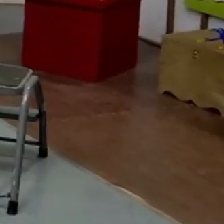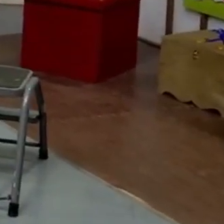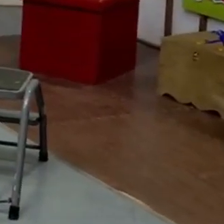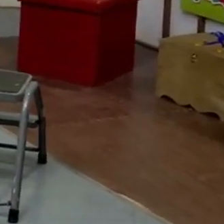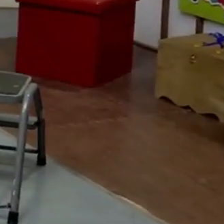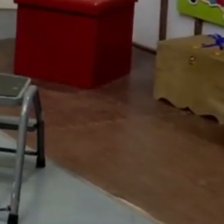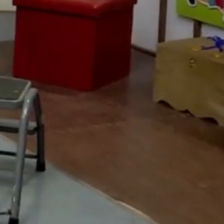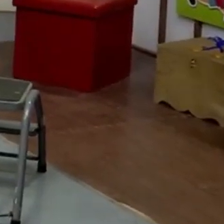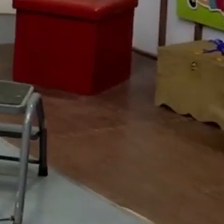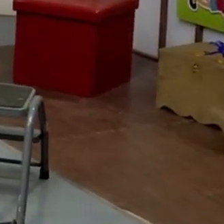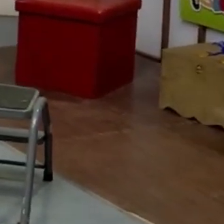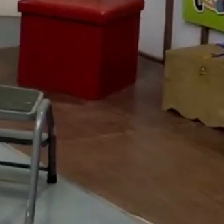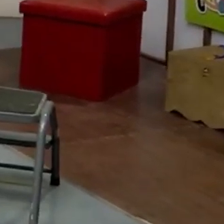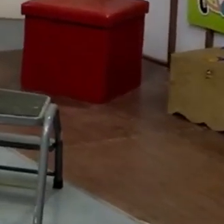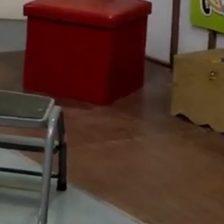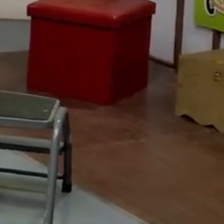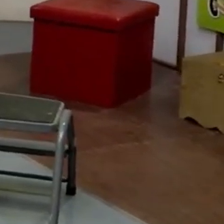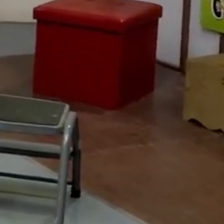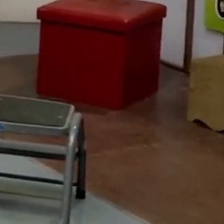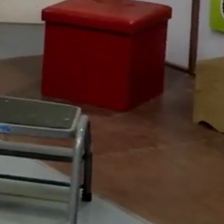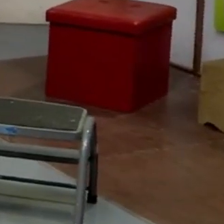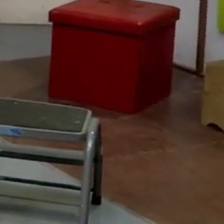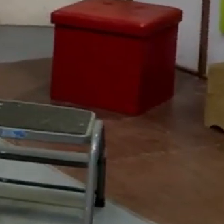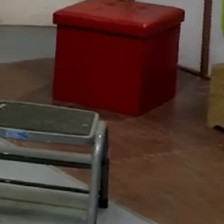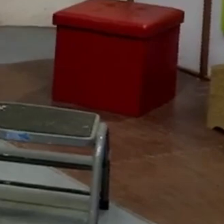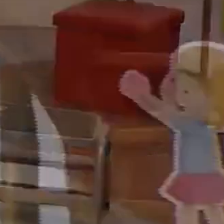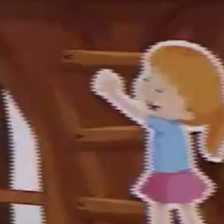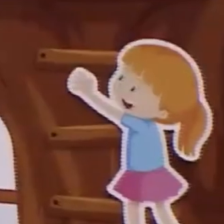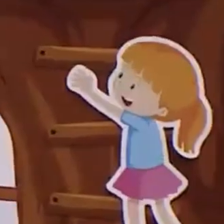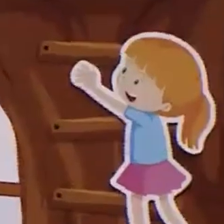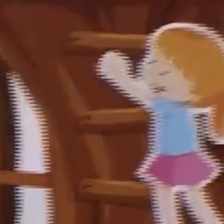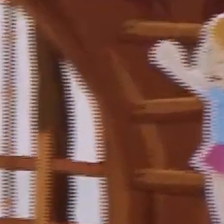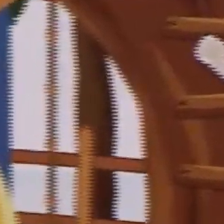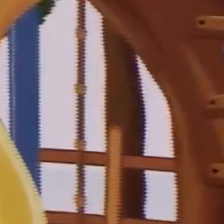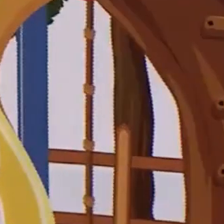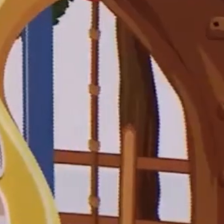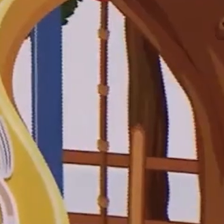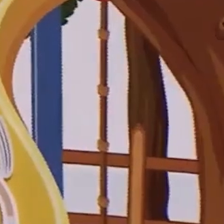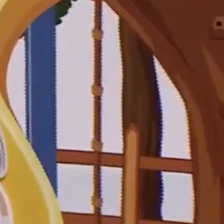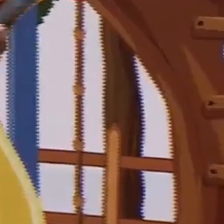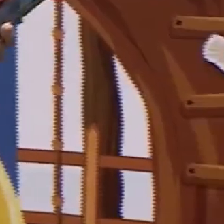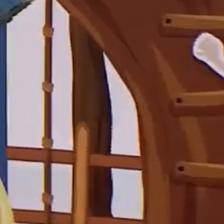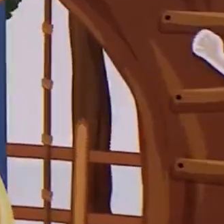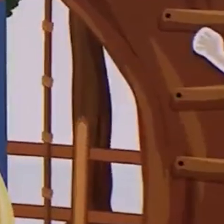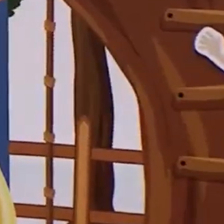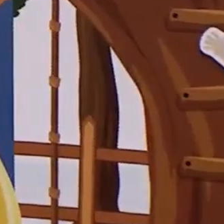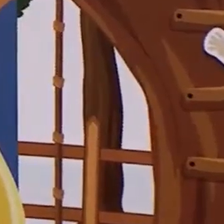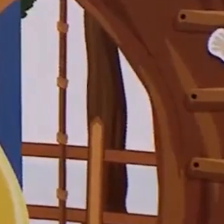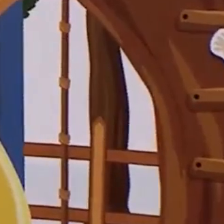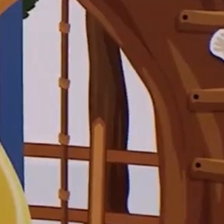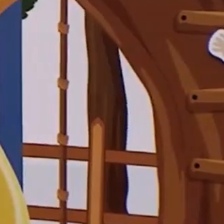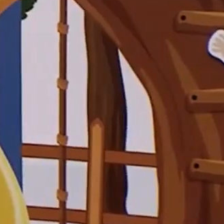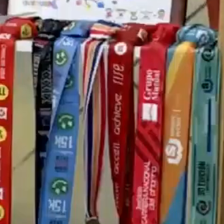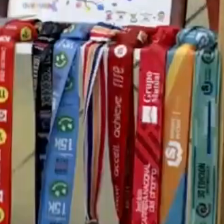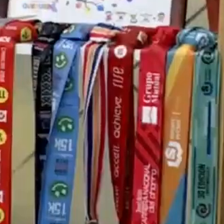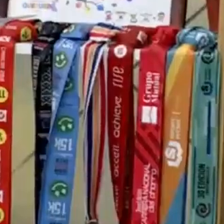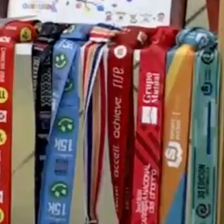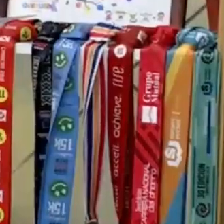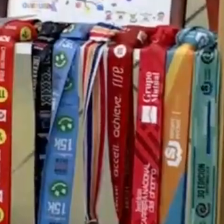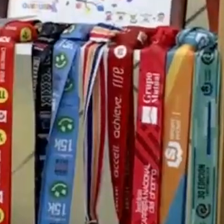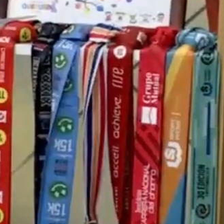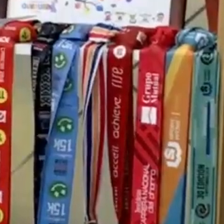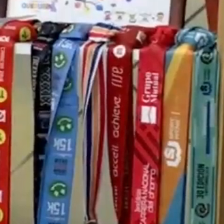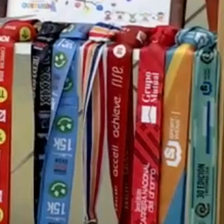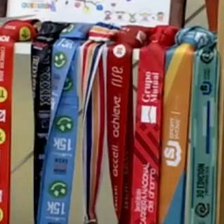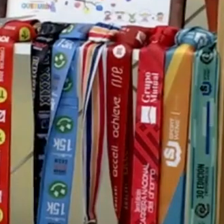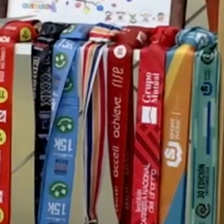Les agradecemos seguir acompañándonos. Ahora sí, súper preparados para todo lo que vamos a hacer. Niña Ley, mire todo lo que tiene aquí, eso es un gimnasio. Ve,